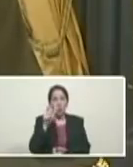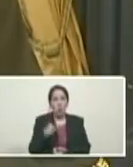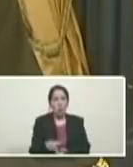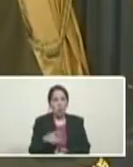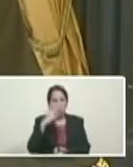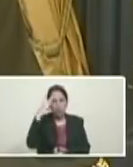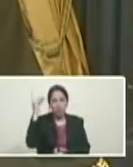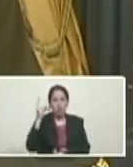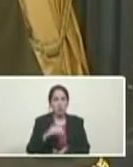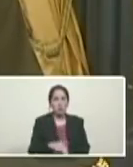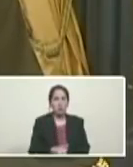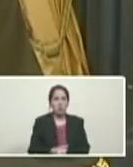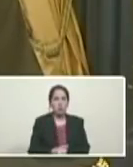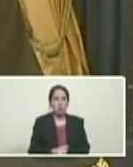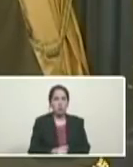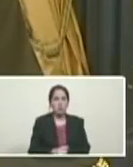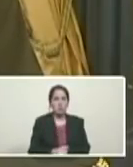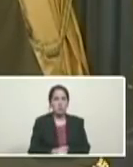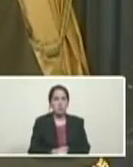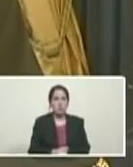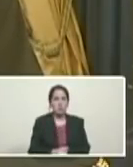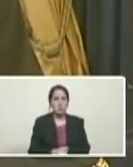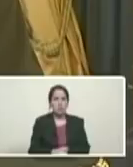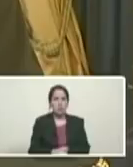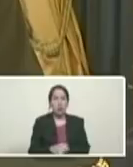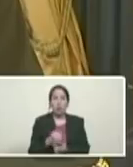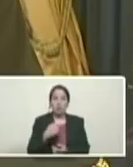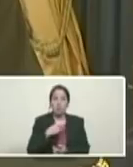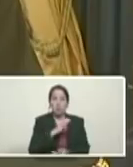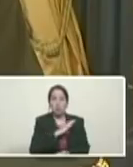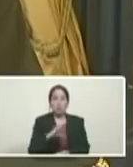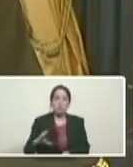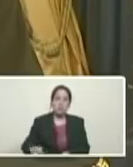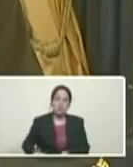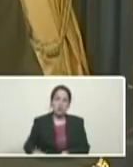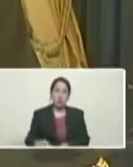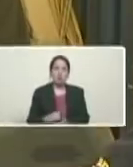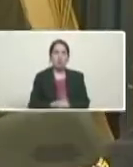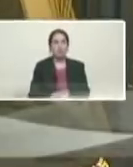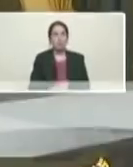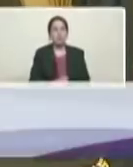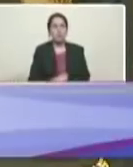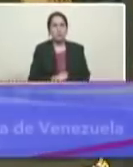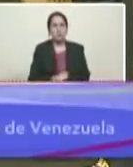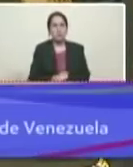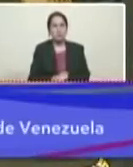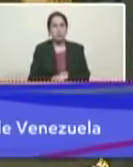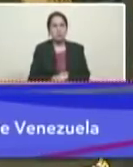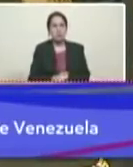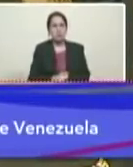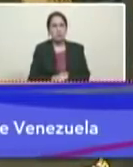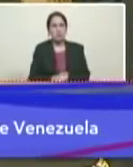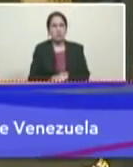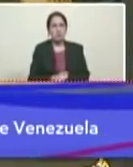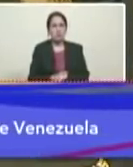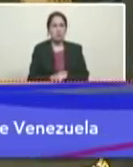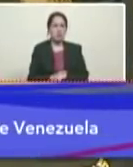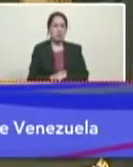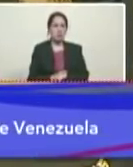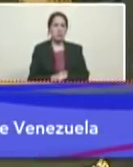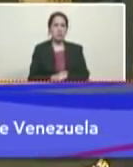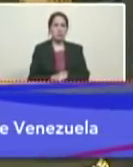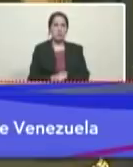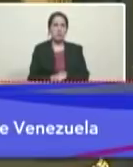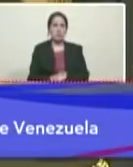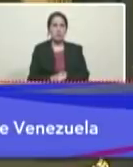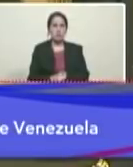hombre creyente soy un cristiano y un cristiano de